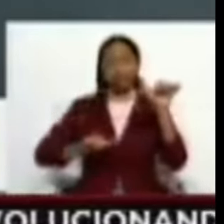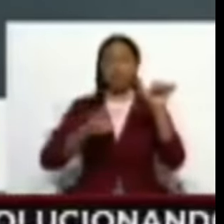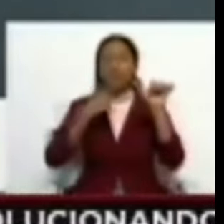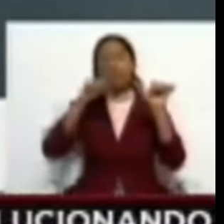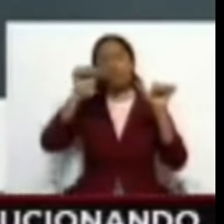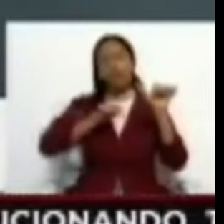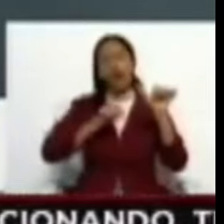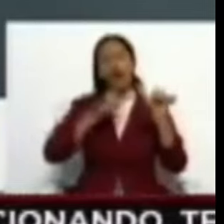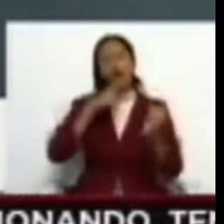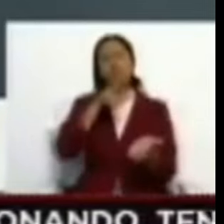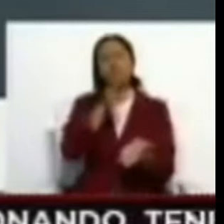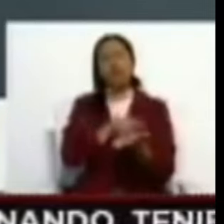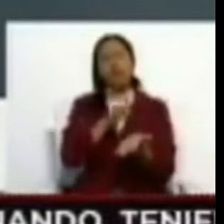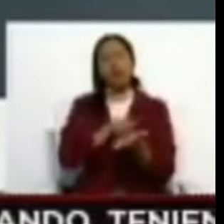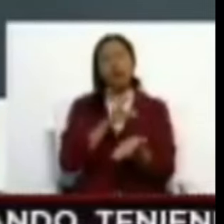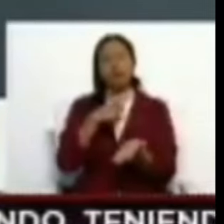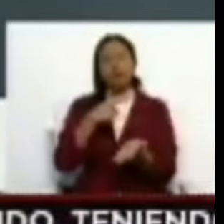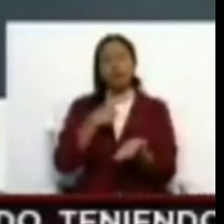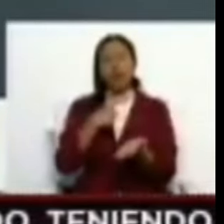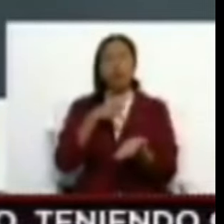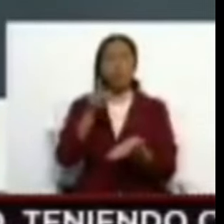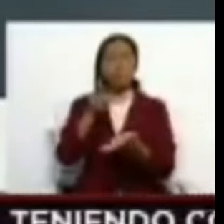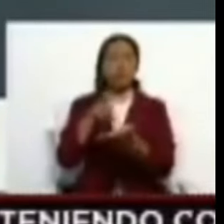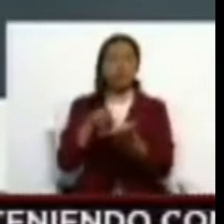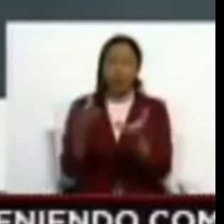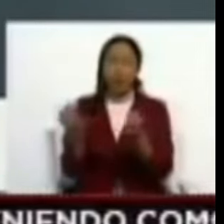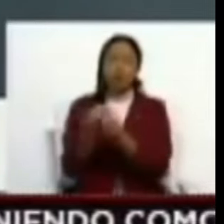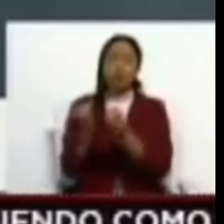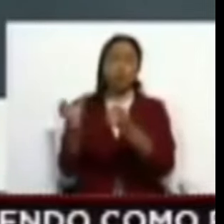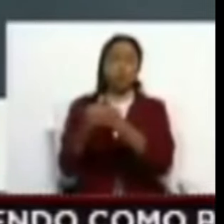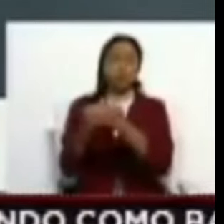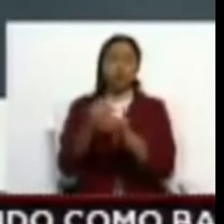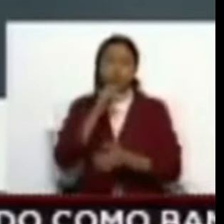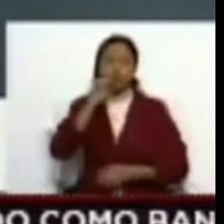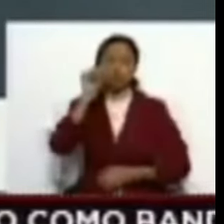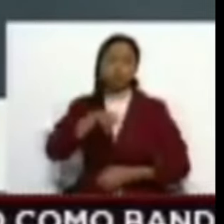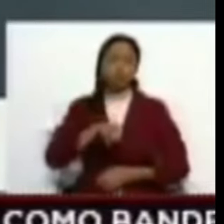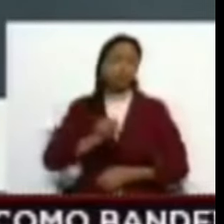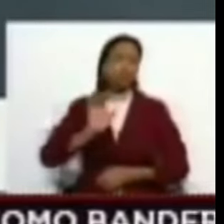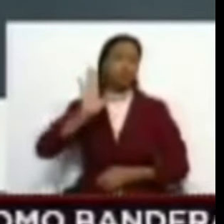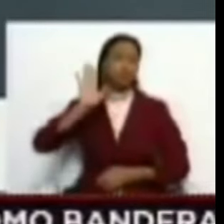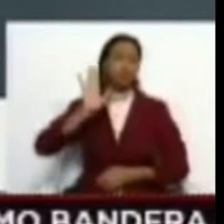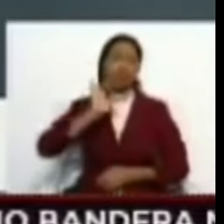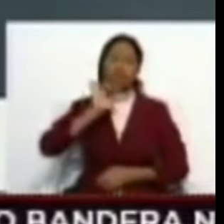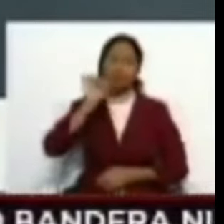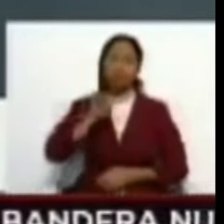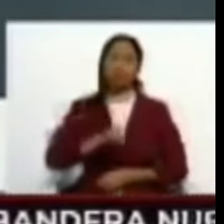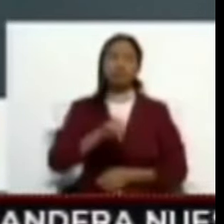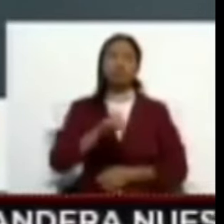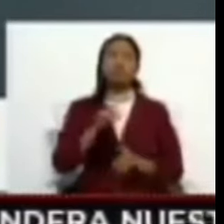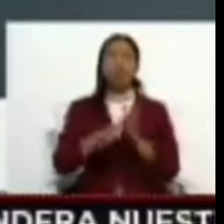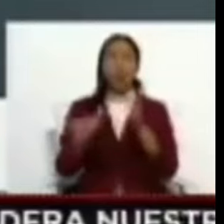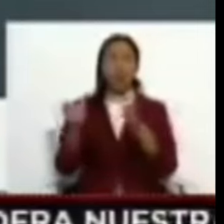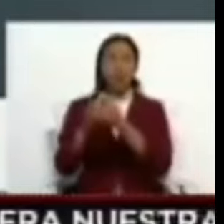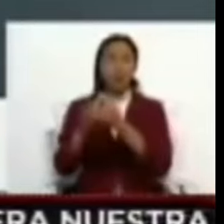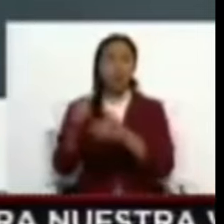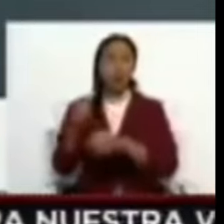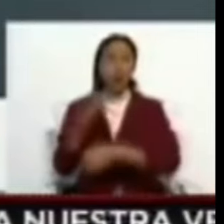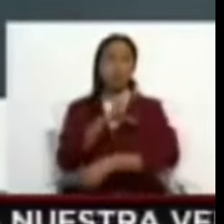esto que aquí él no puede negar, lo habló, lo dijo con estos actores de la extrema derecha,